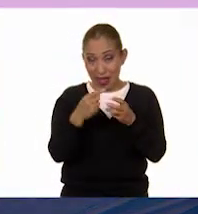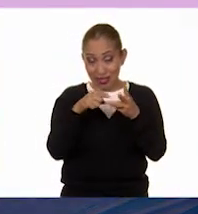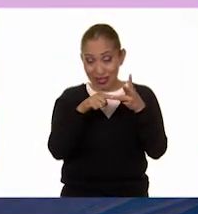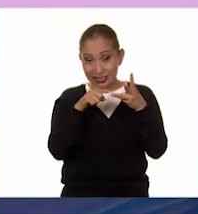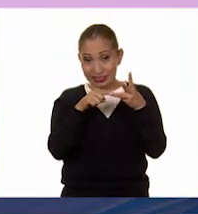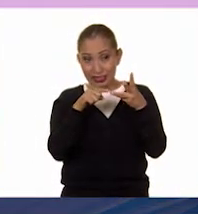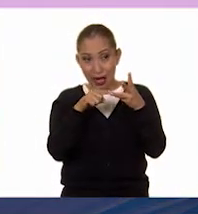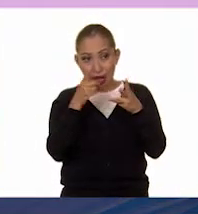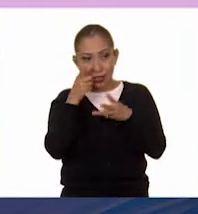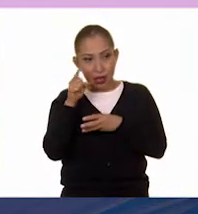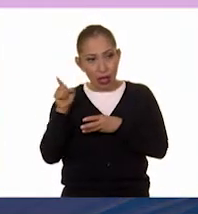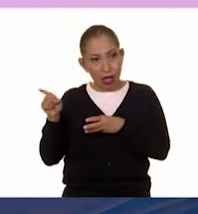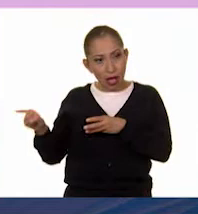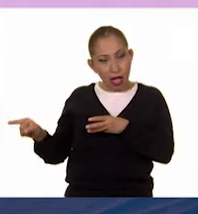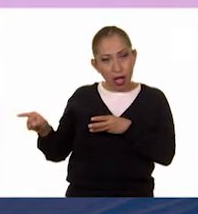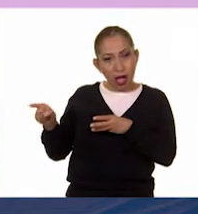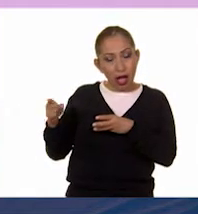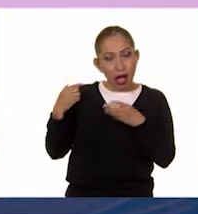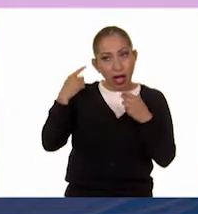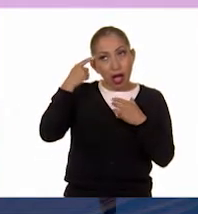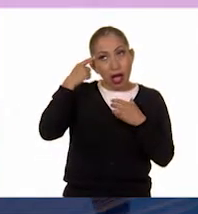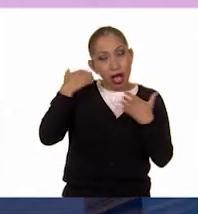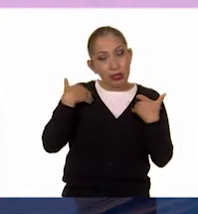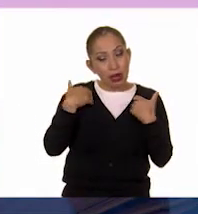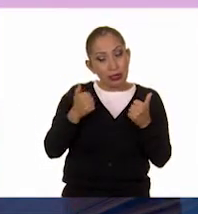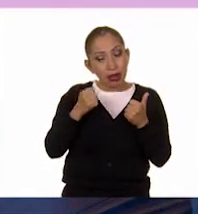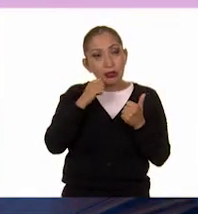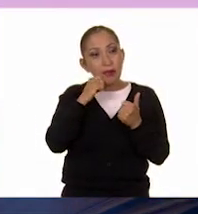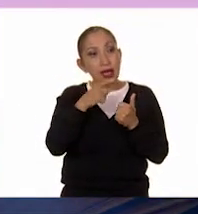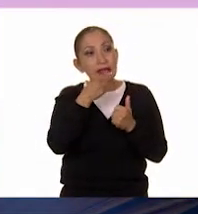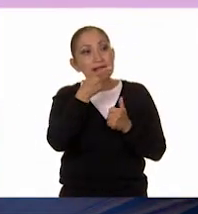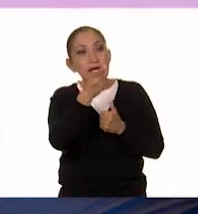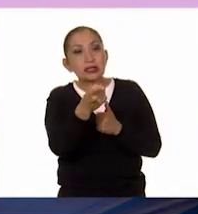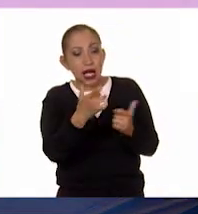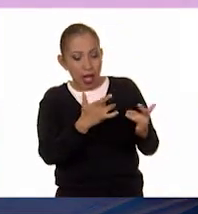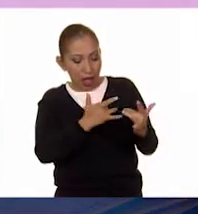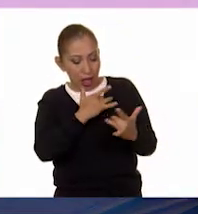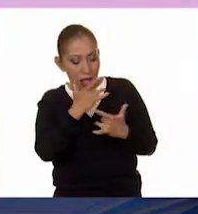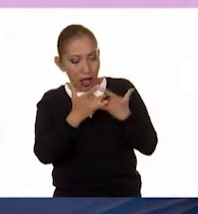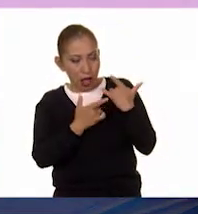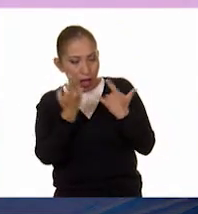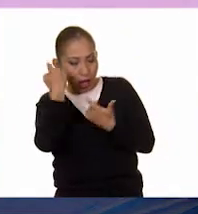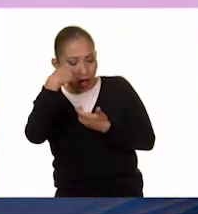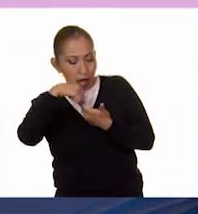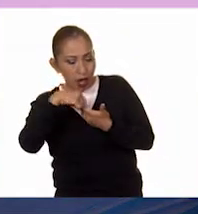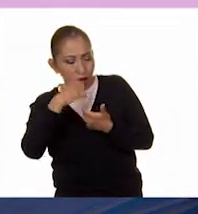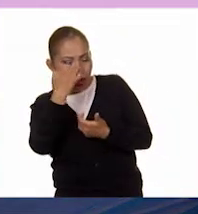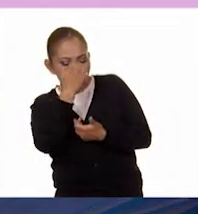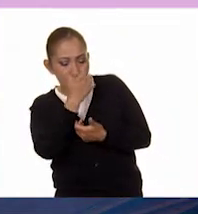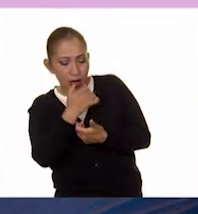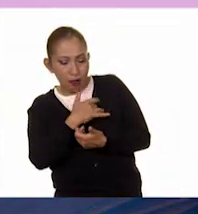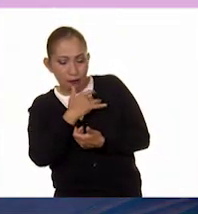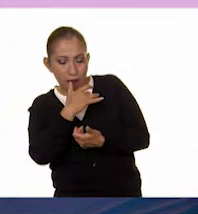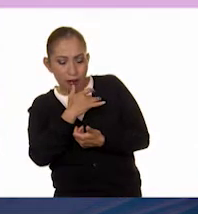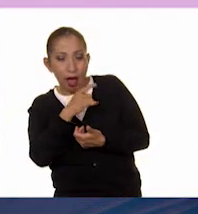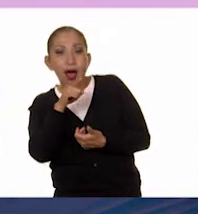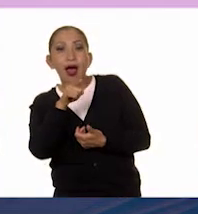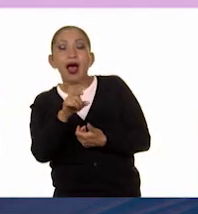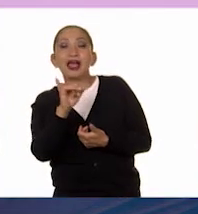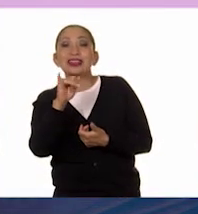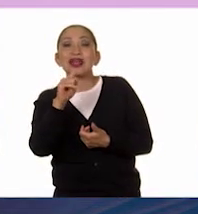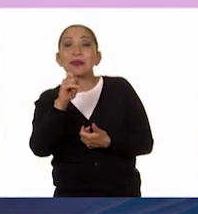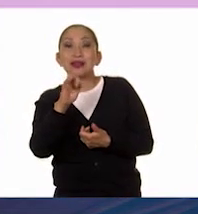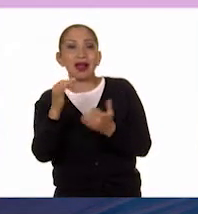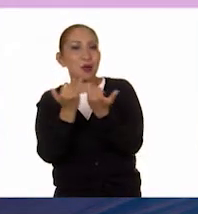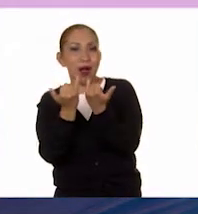leer va más allá del entendimiento y habla incluso de interpretar un texto de determinado modo, como lo hacemos